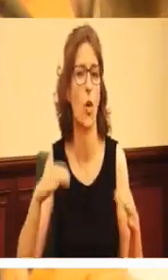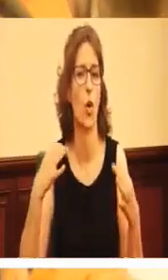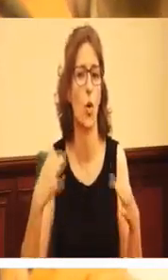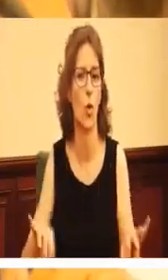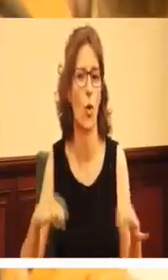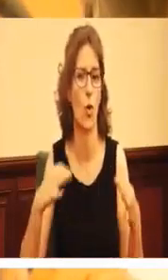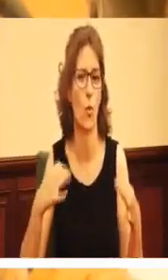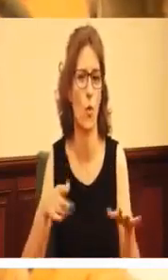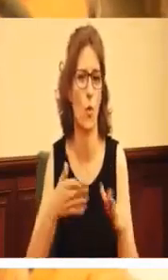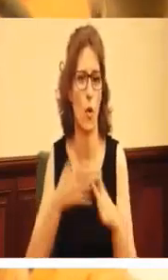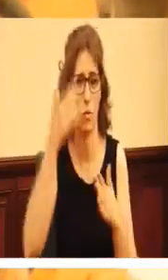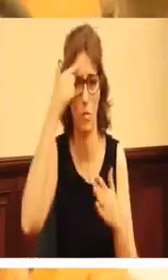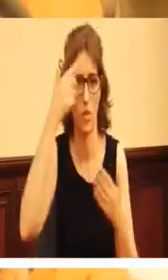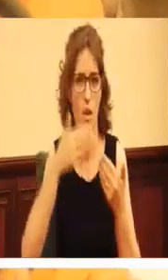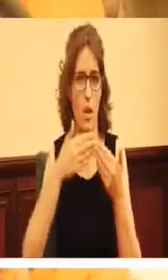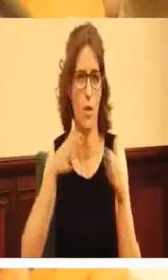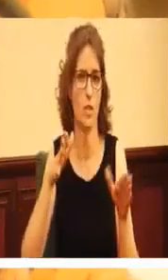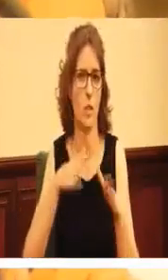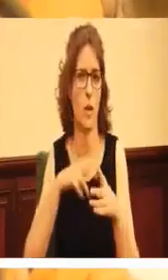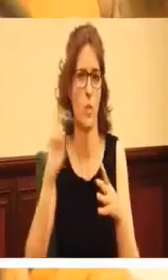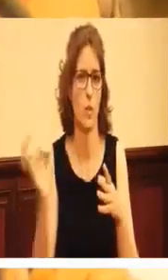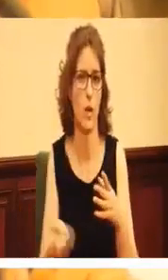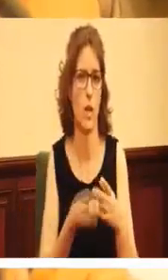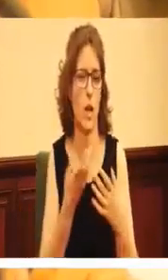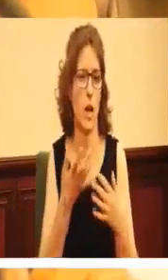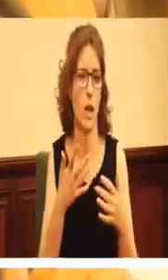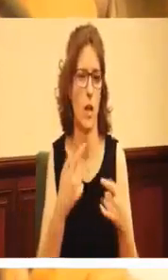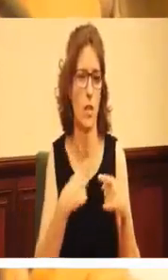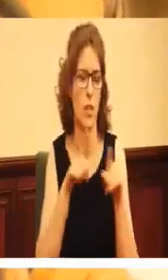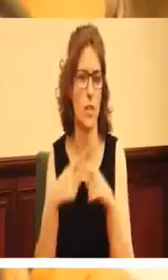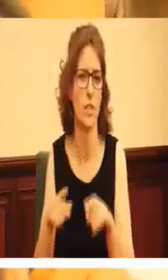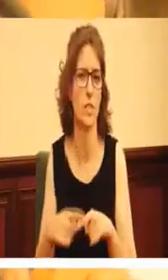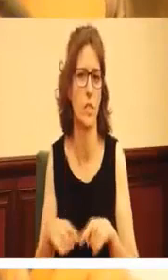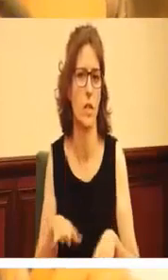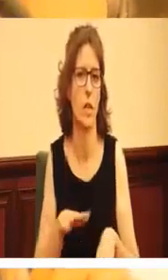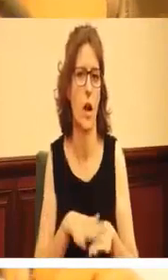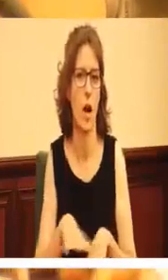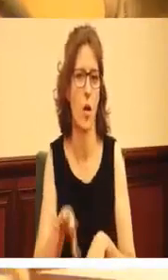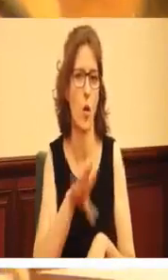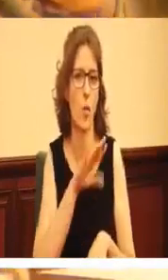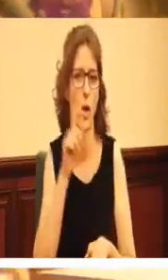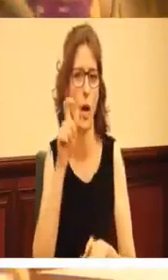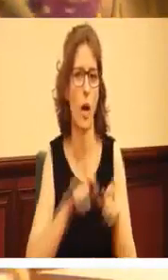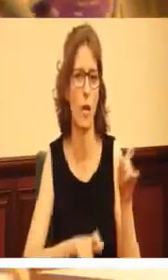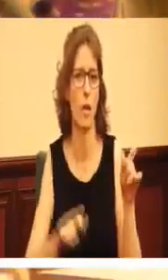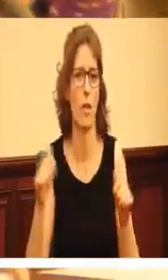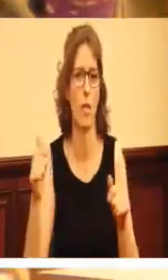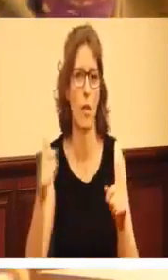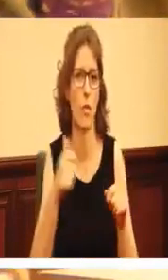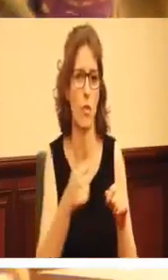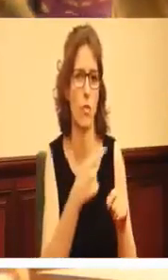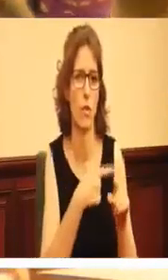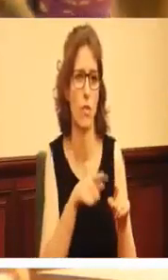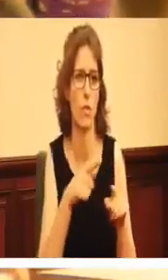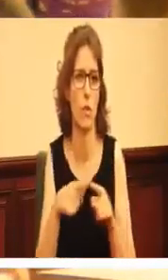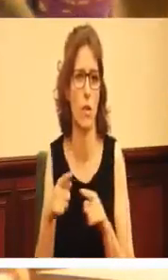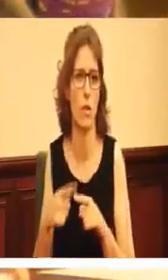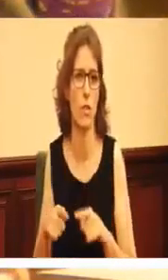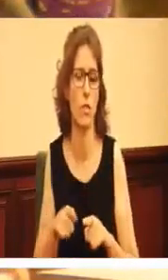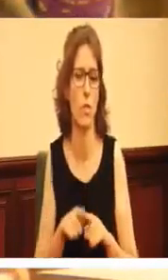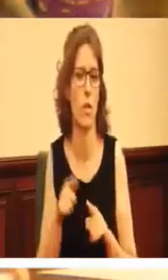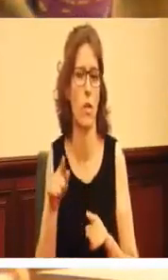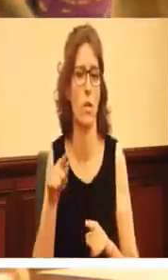la pluralidad, a la diversidad, a comprender que cada persona es diferente, como diferentes son